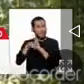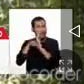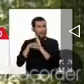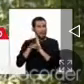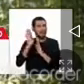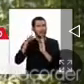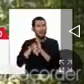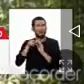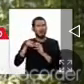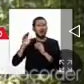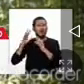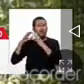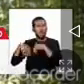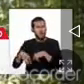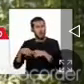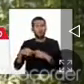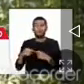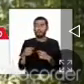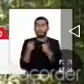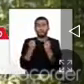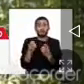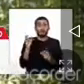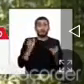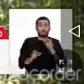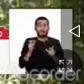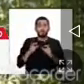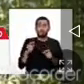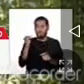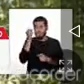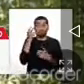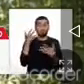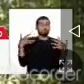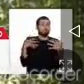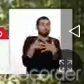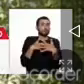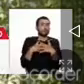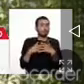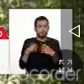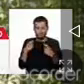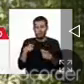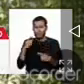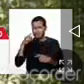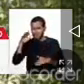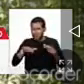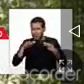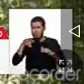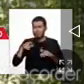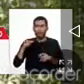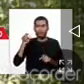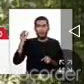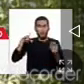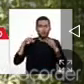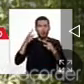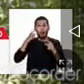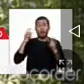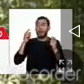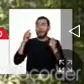que ha generado el temor, fundado más o menos, en mayor o menor medida, perdón, de una